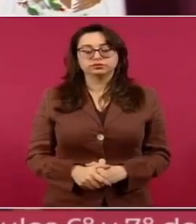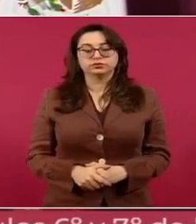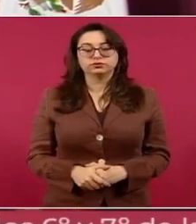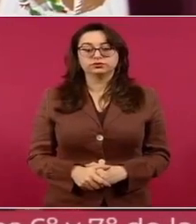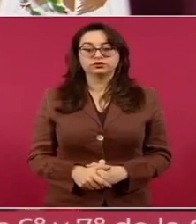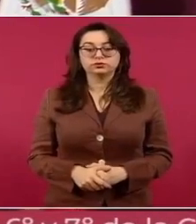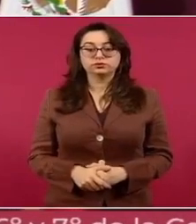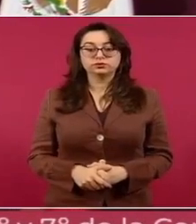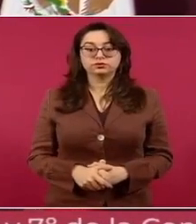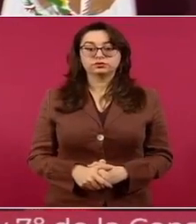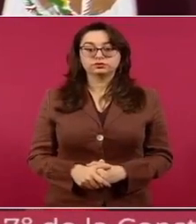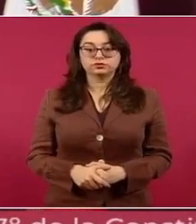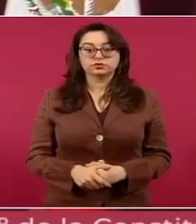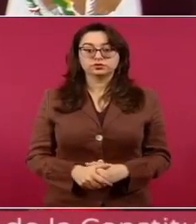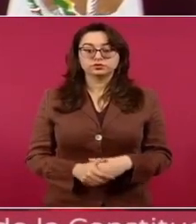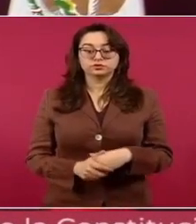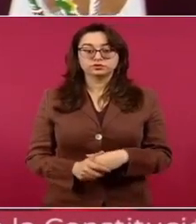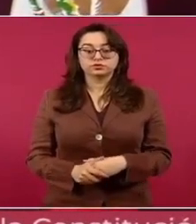iniciar